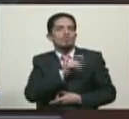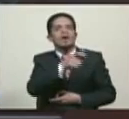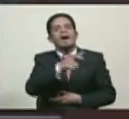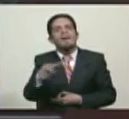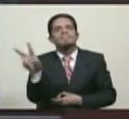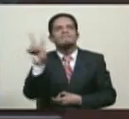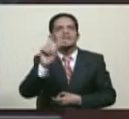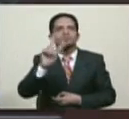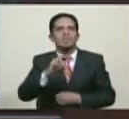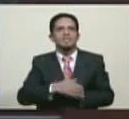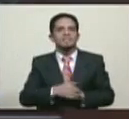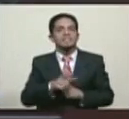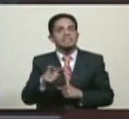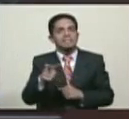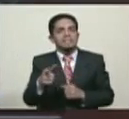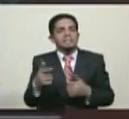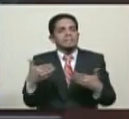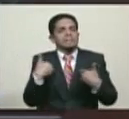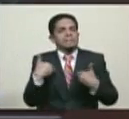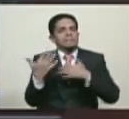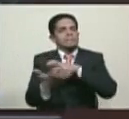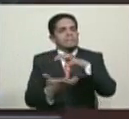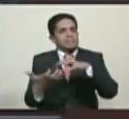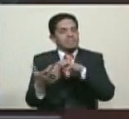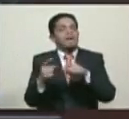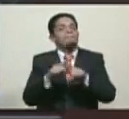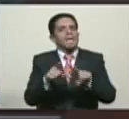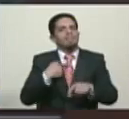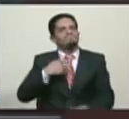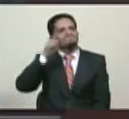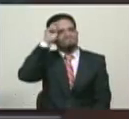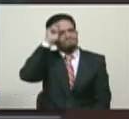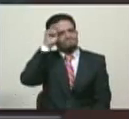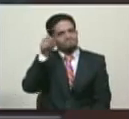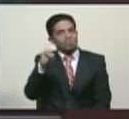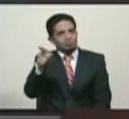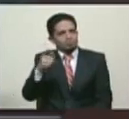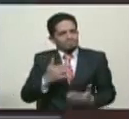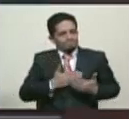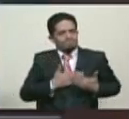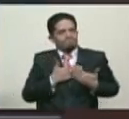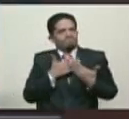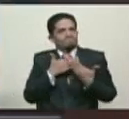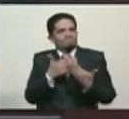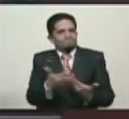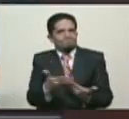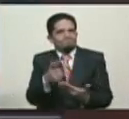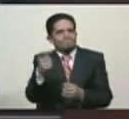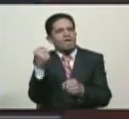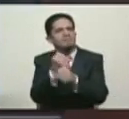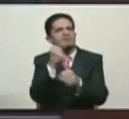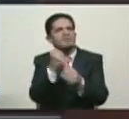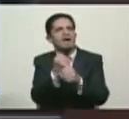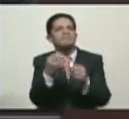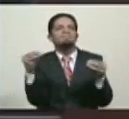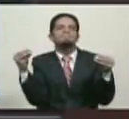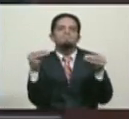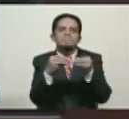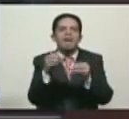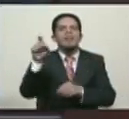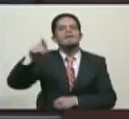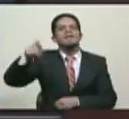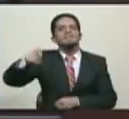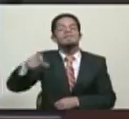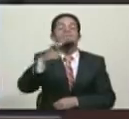Ha sido momentos difíciles, pero debemos reconocer su absoluta entereza para actuar conforme a la necesidad de la